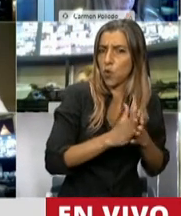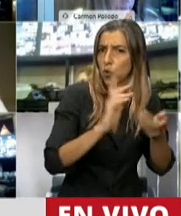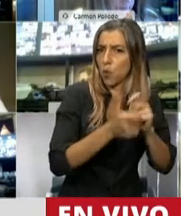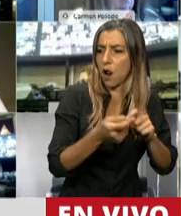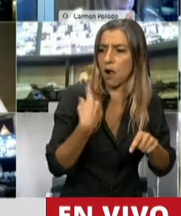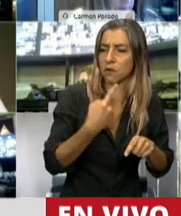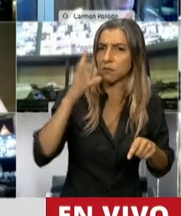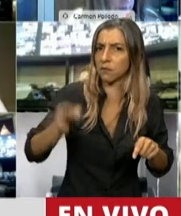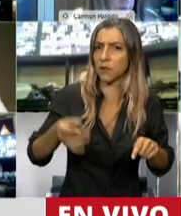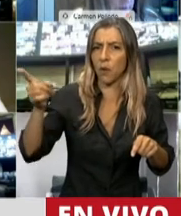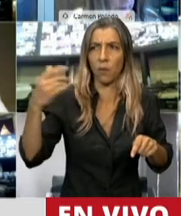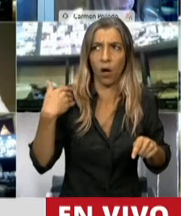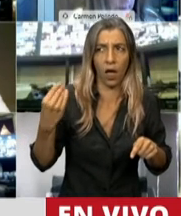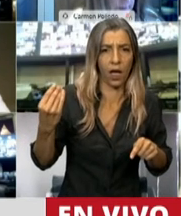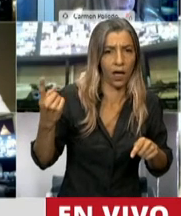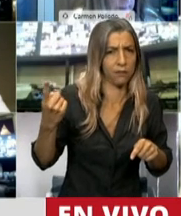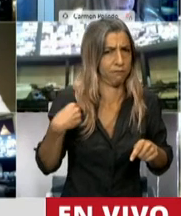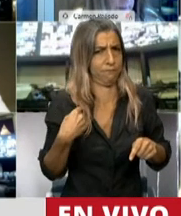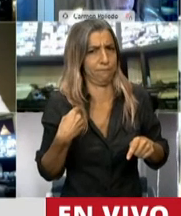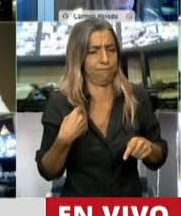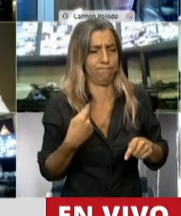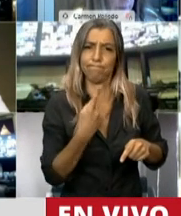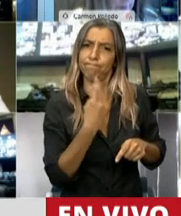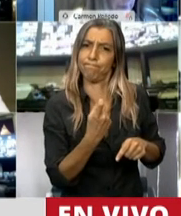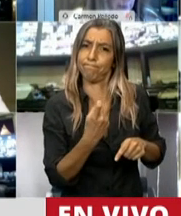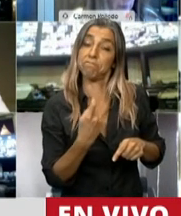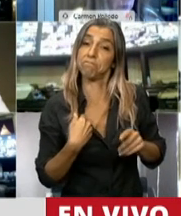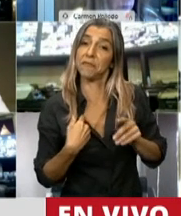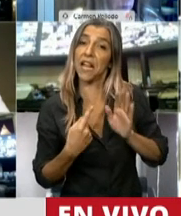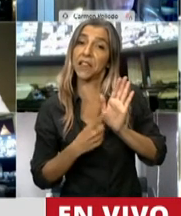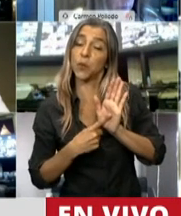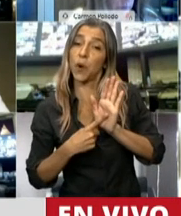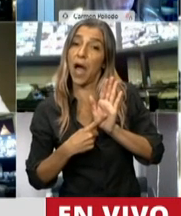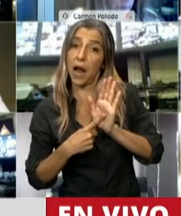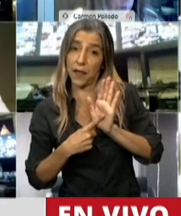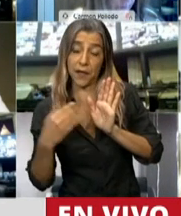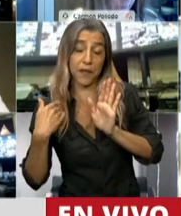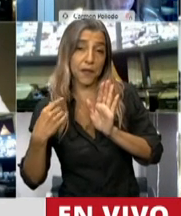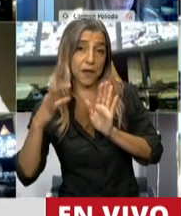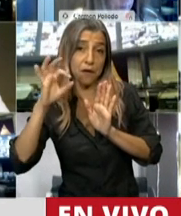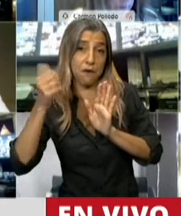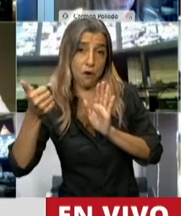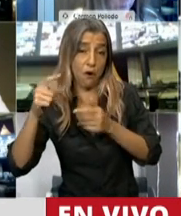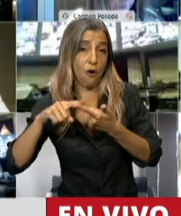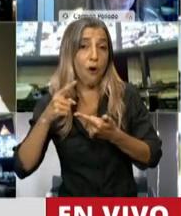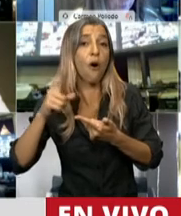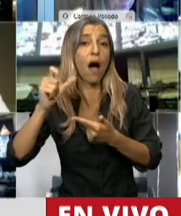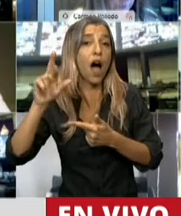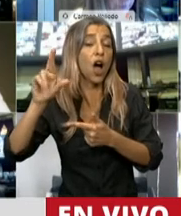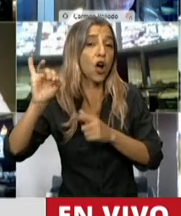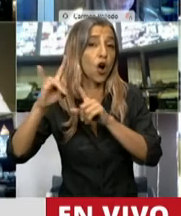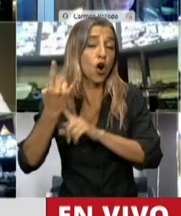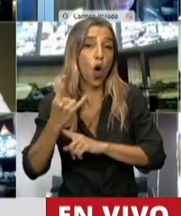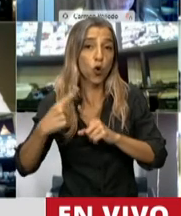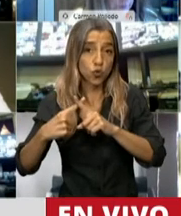nos encontramos con que alegremente el titular de la hoja félix crous y el titular de la uip carlos